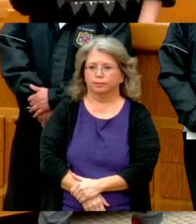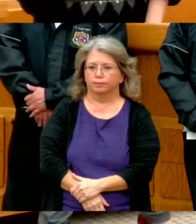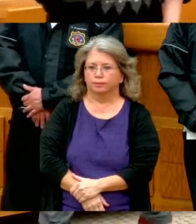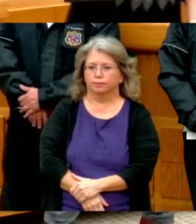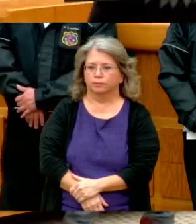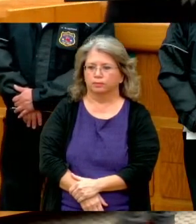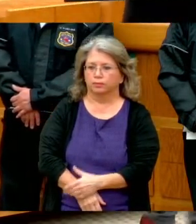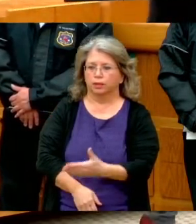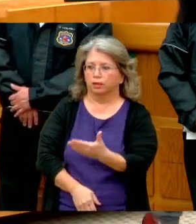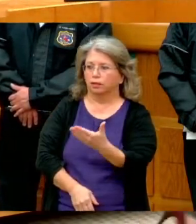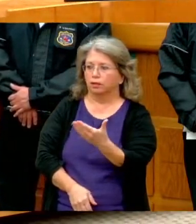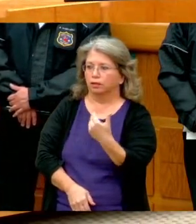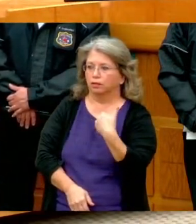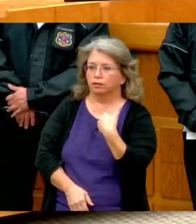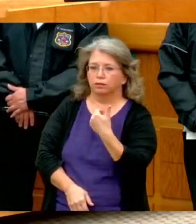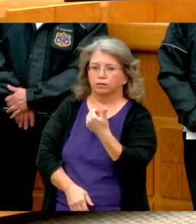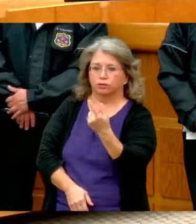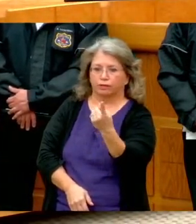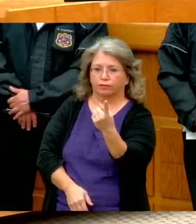Did you have any questions today?